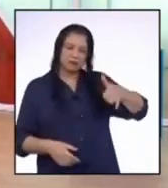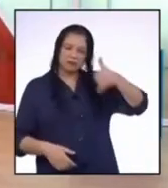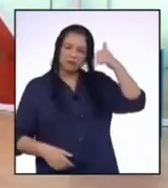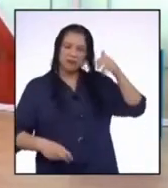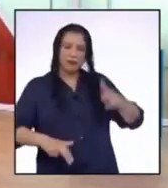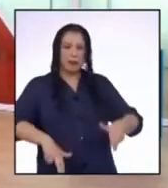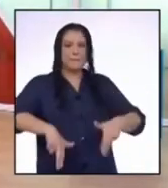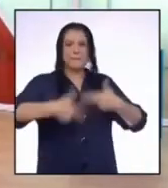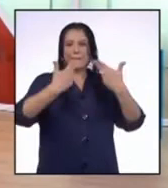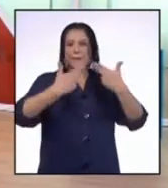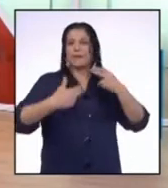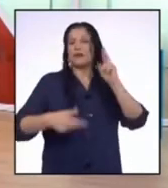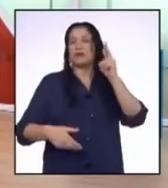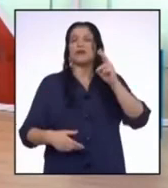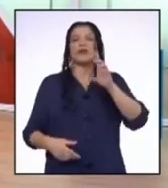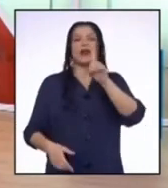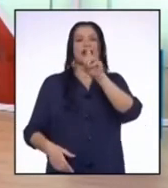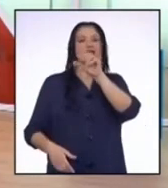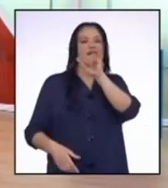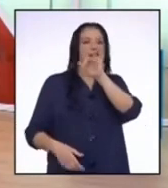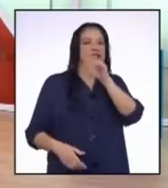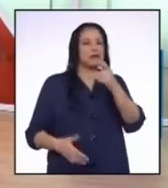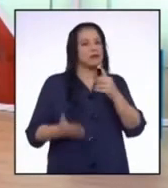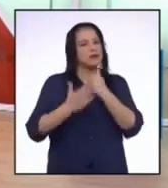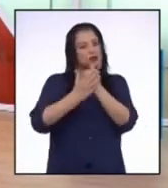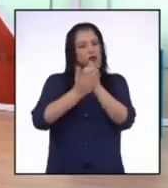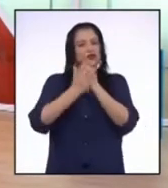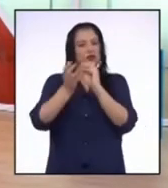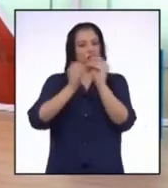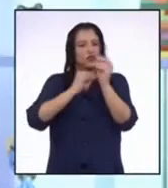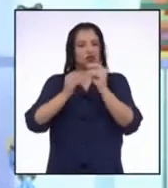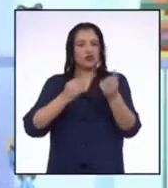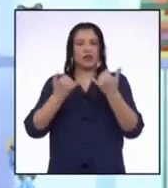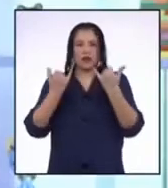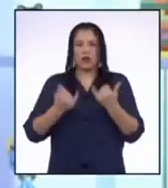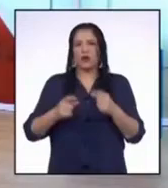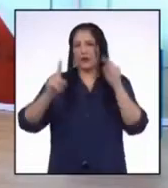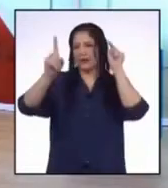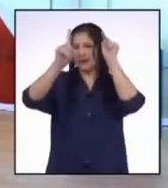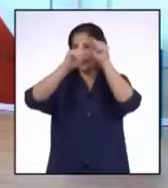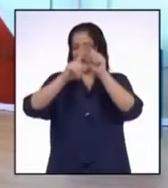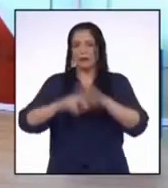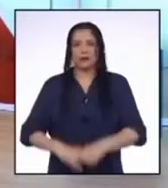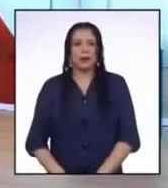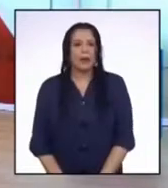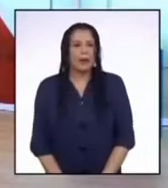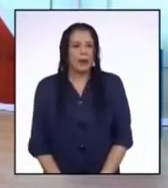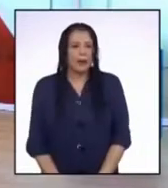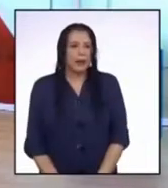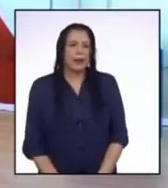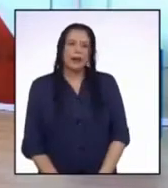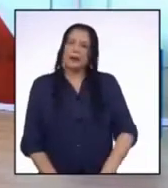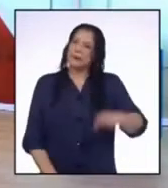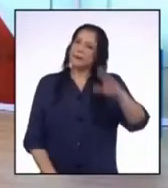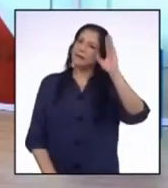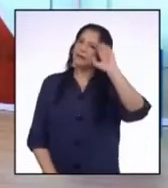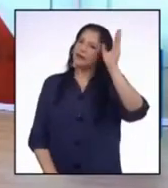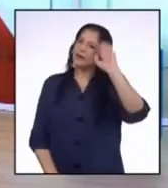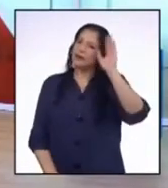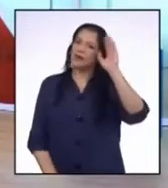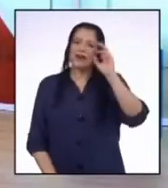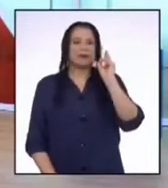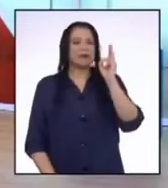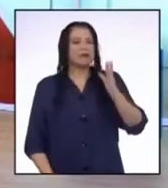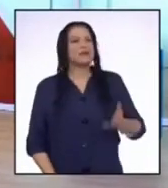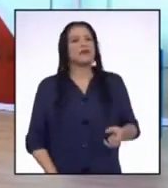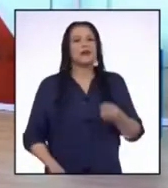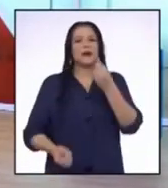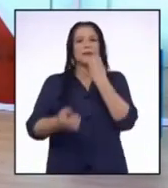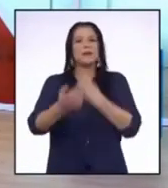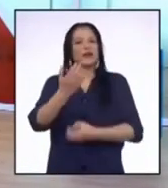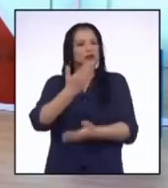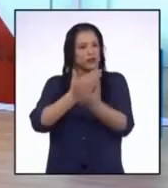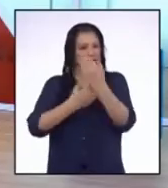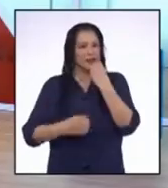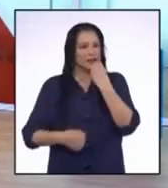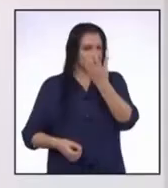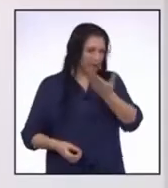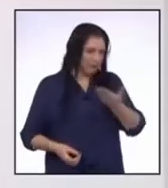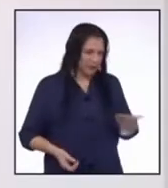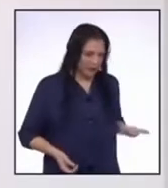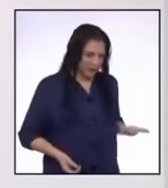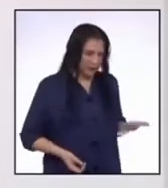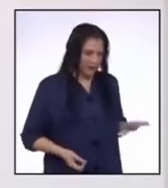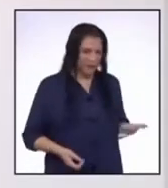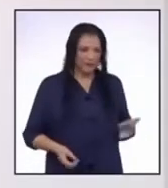profesora Daisy Nina para que nos ayude a resolver el reto de hoy. Hola, profesora. Buenos días, profesora,